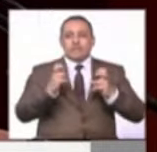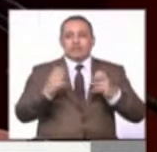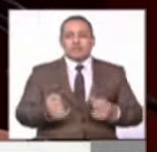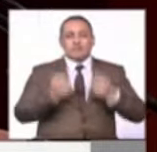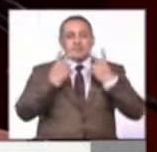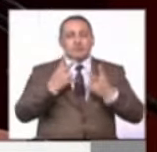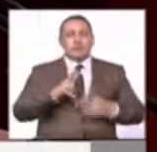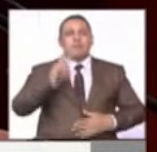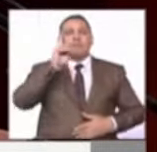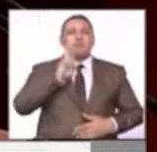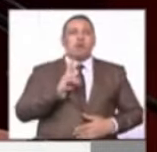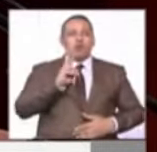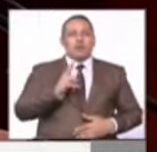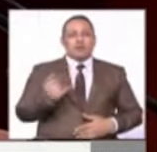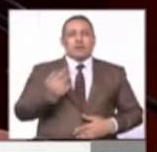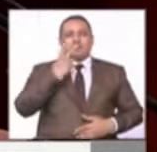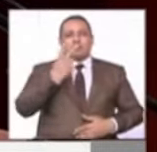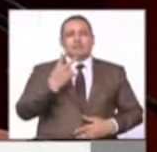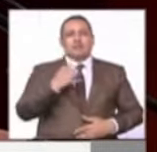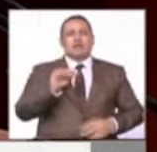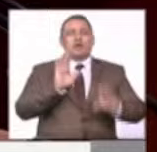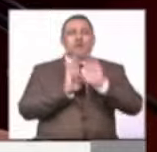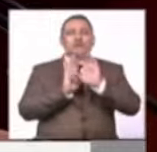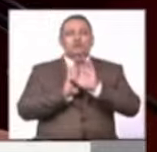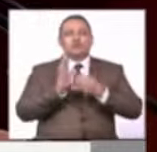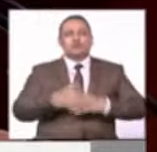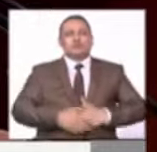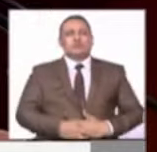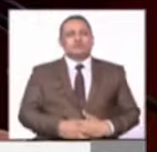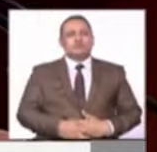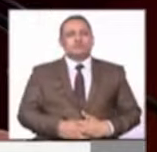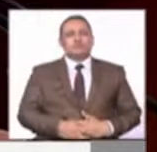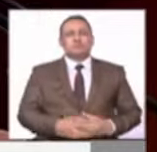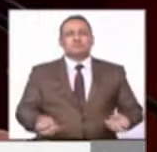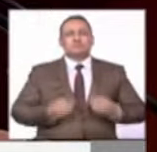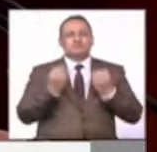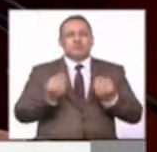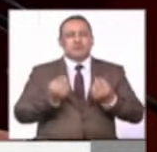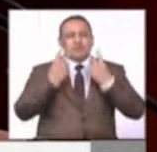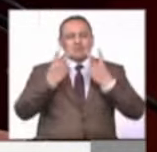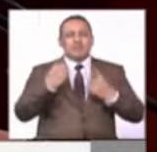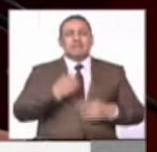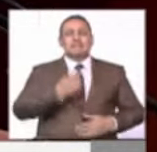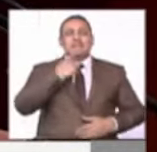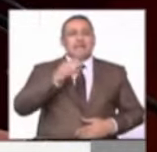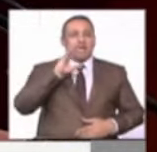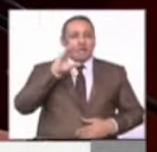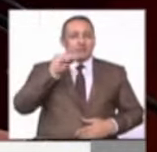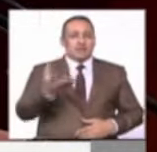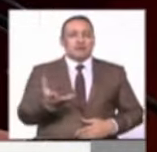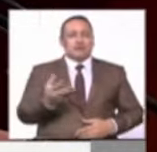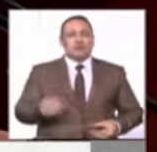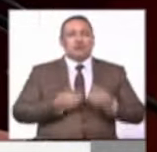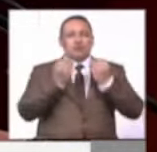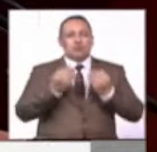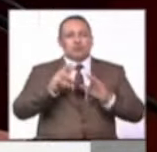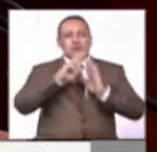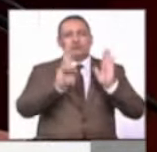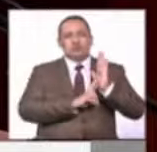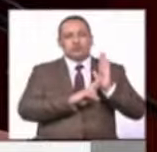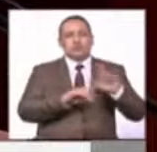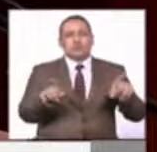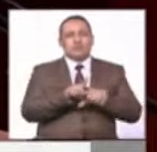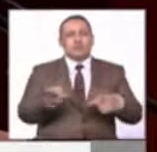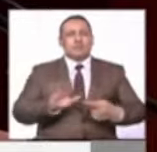viola se aduce que se viola la Constitución concretamente se dice que una resolución